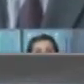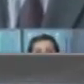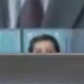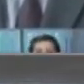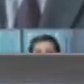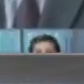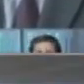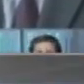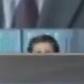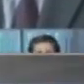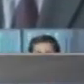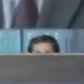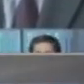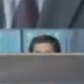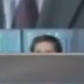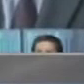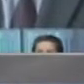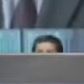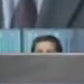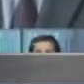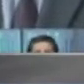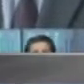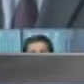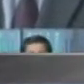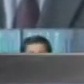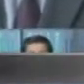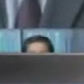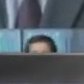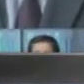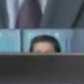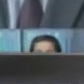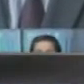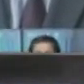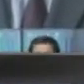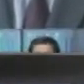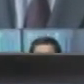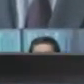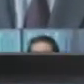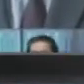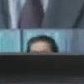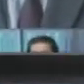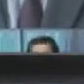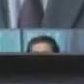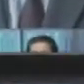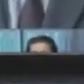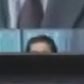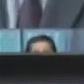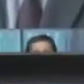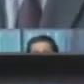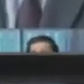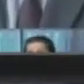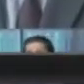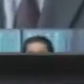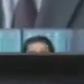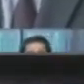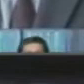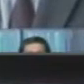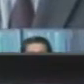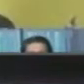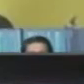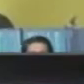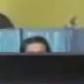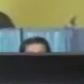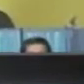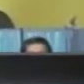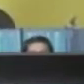todos ustedes al pueblo venezolanos por esa gran ayuda la ayuda humanitaria también los aviones que llegaron con víveres con comida con agua en un momento tan